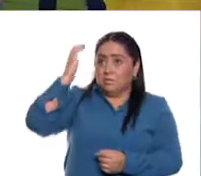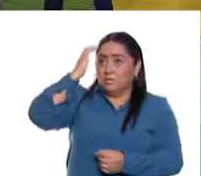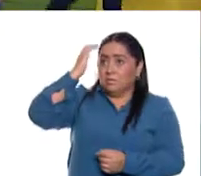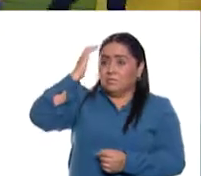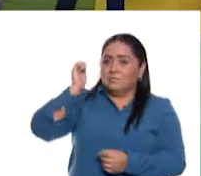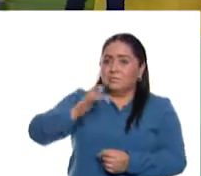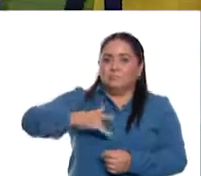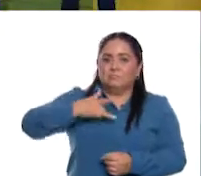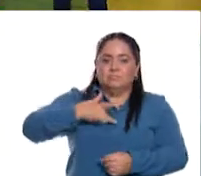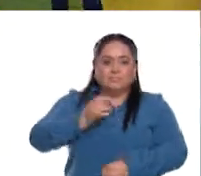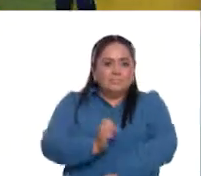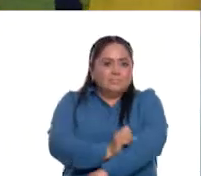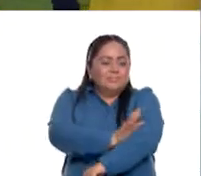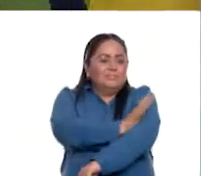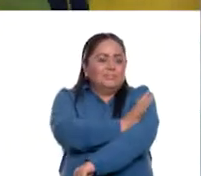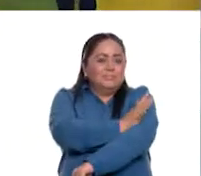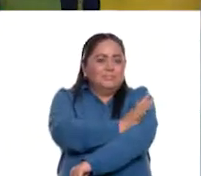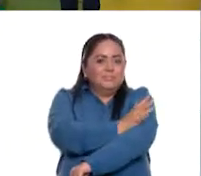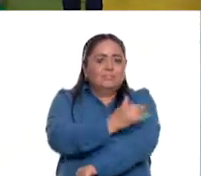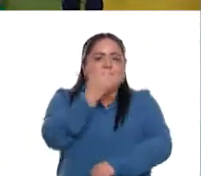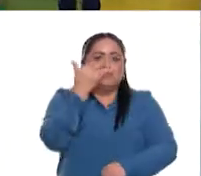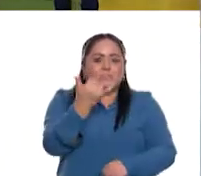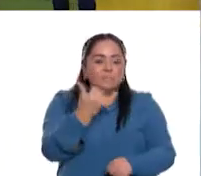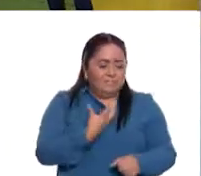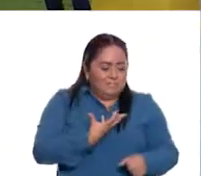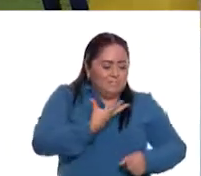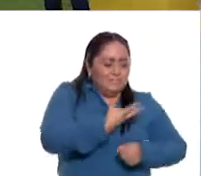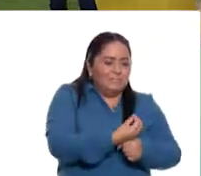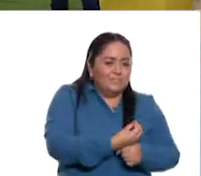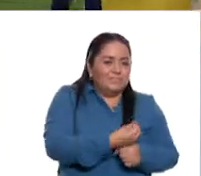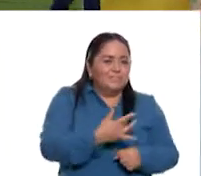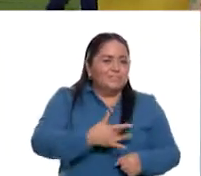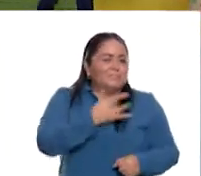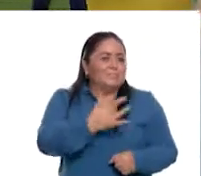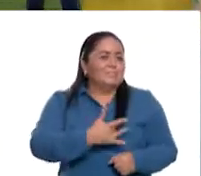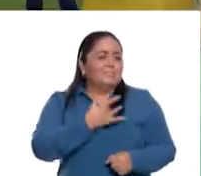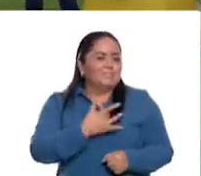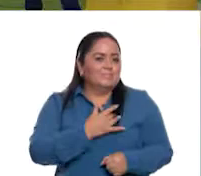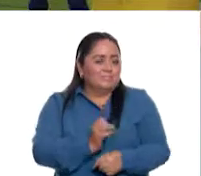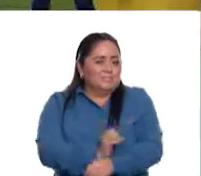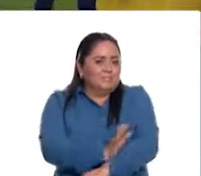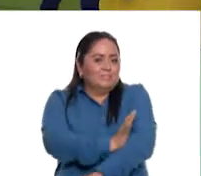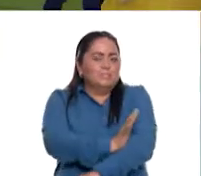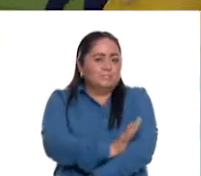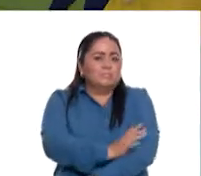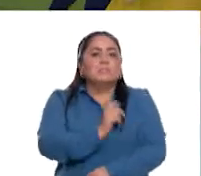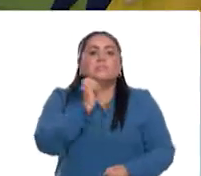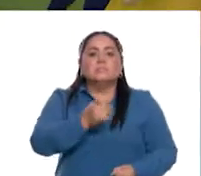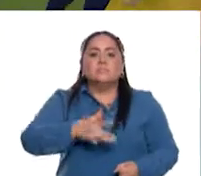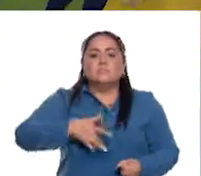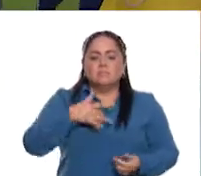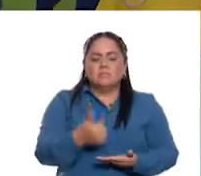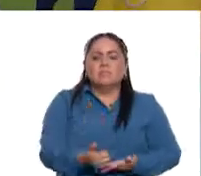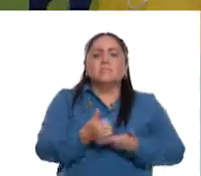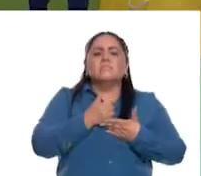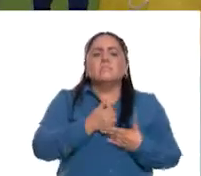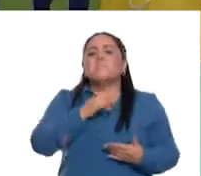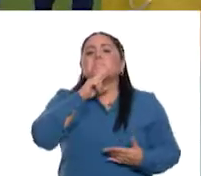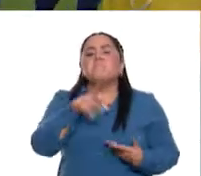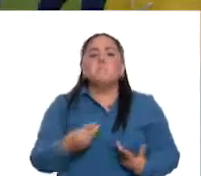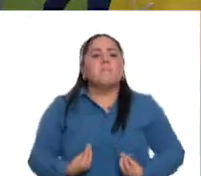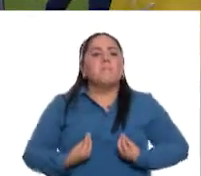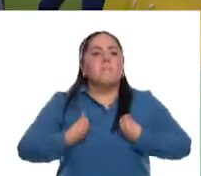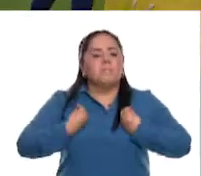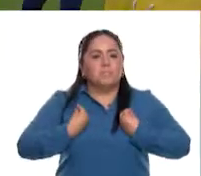conocer las sensaciones y educar las emociones te ayudará a